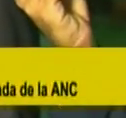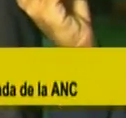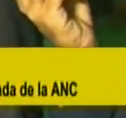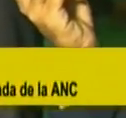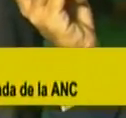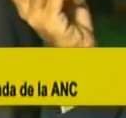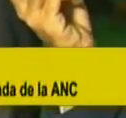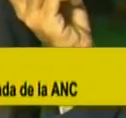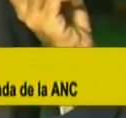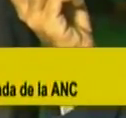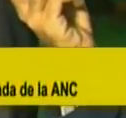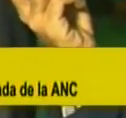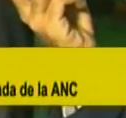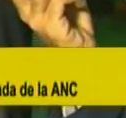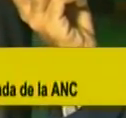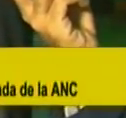¿no?